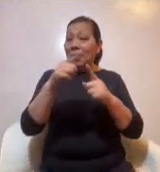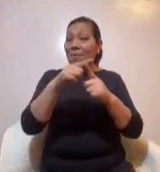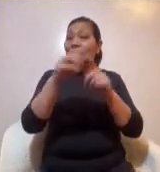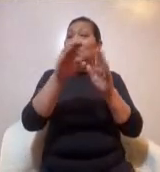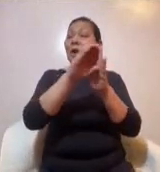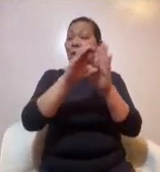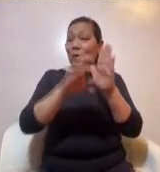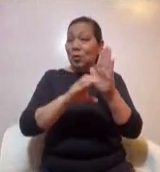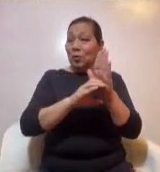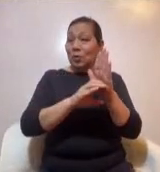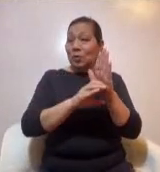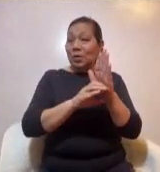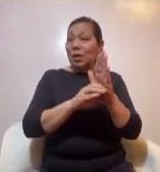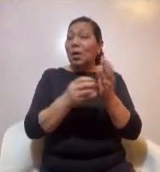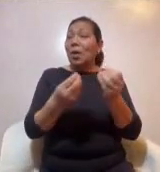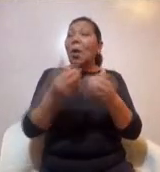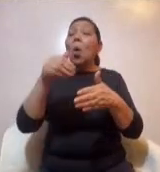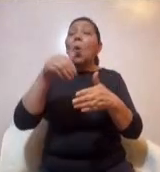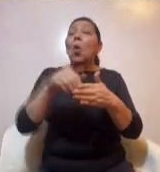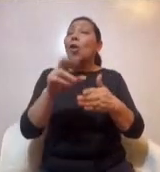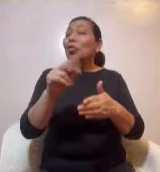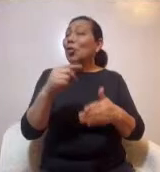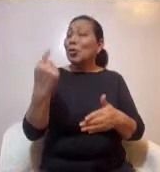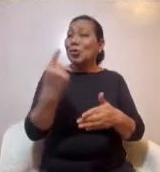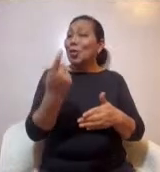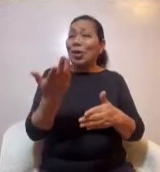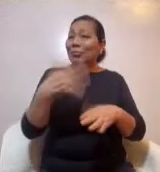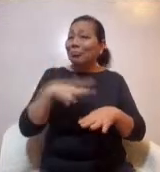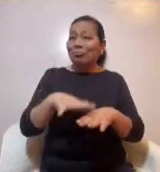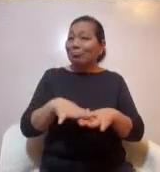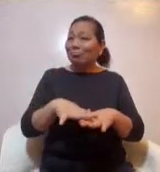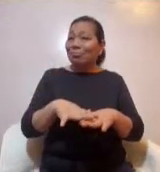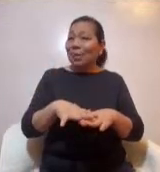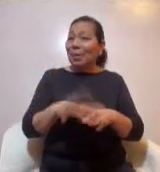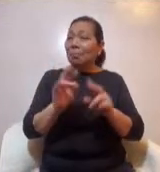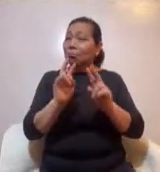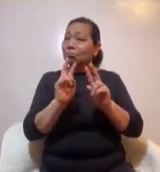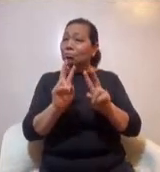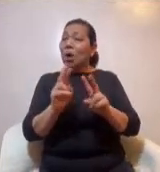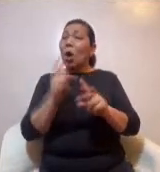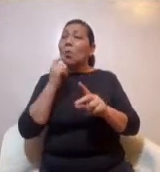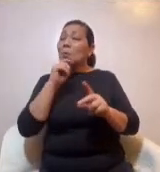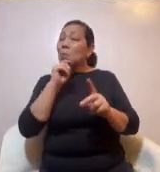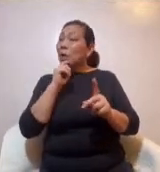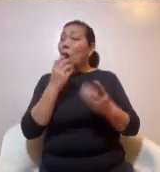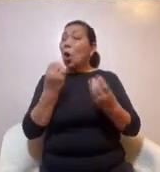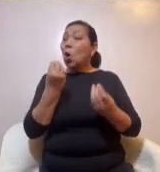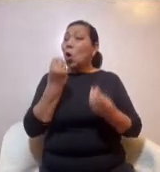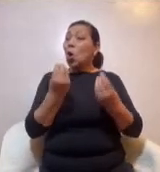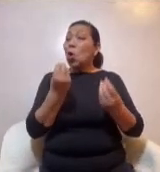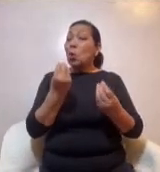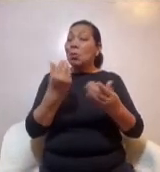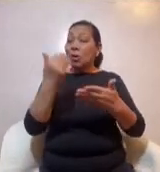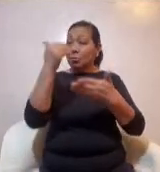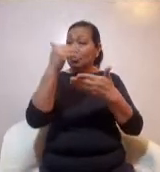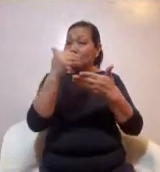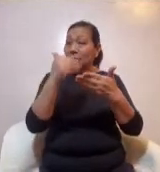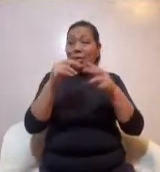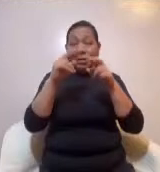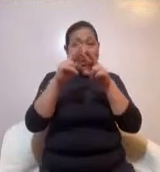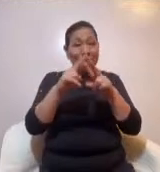del Tribunal Constitucional, en su fundamento de voto, no solo incorpora la perspectiva de género como